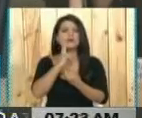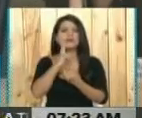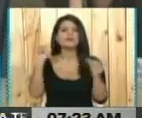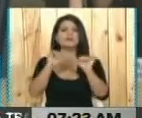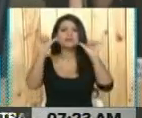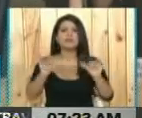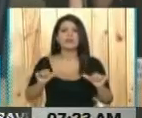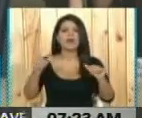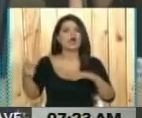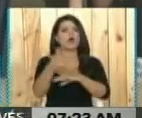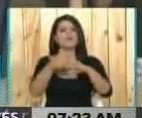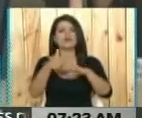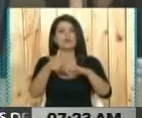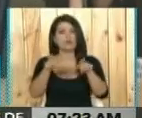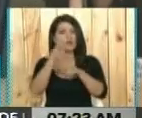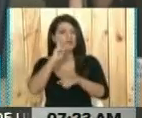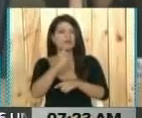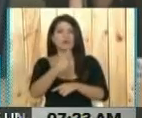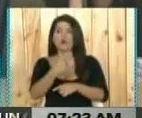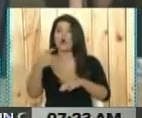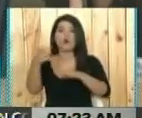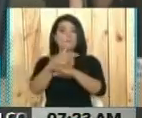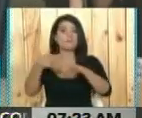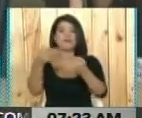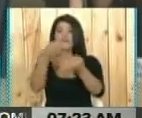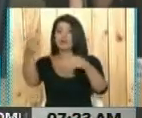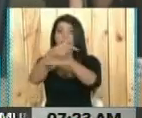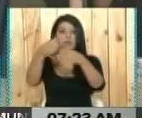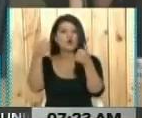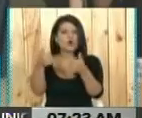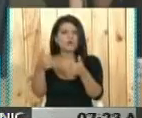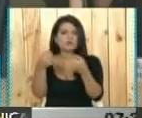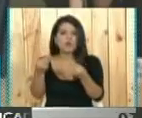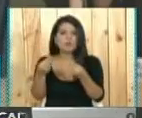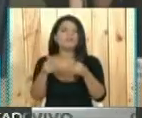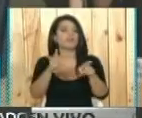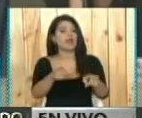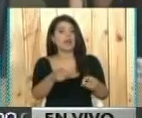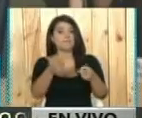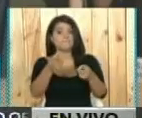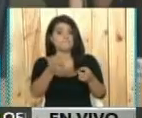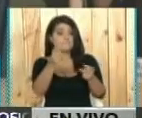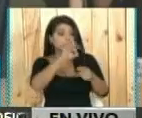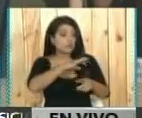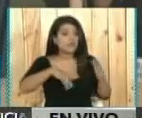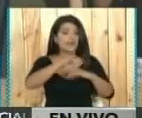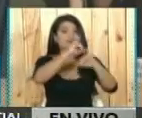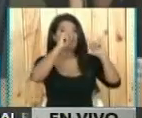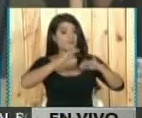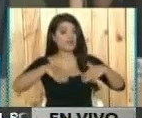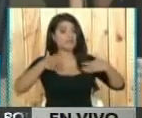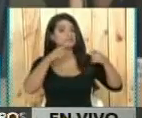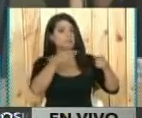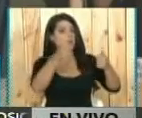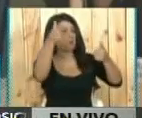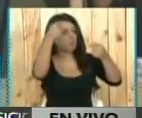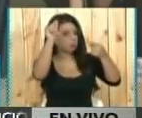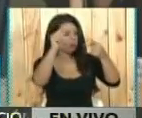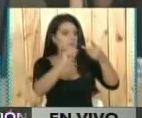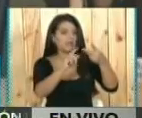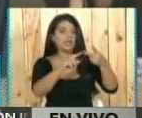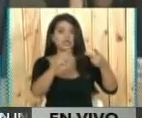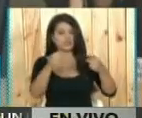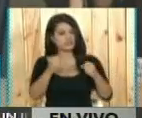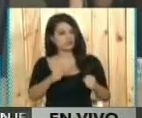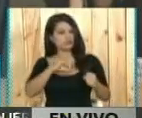de gobierno más perfecto es aquel que produce mayor suma de felicidad posible, mayor suma de seguridad social